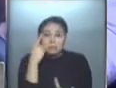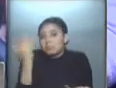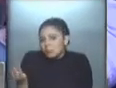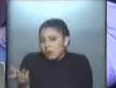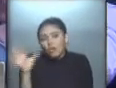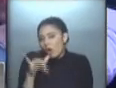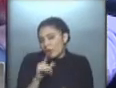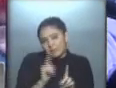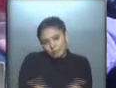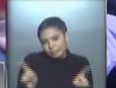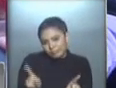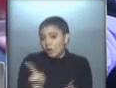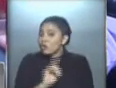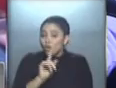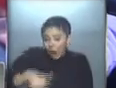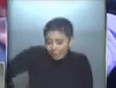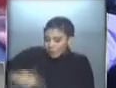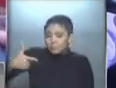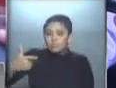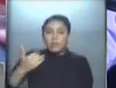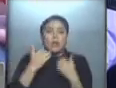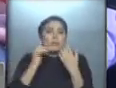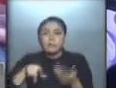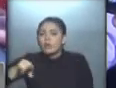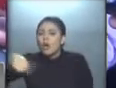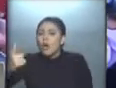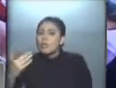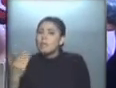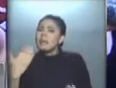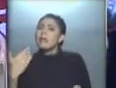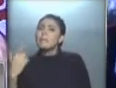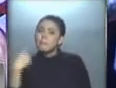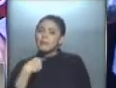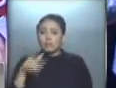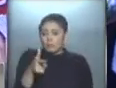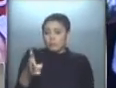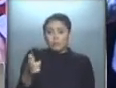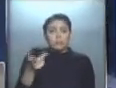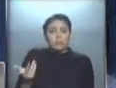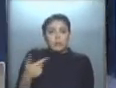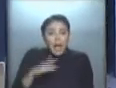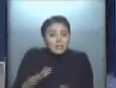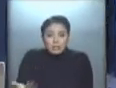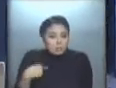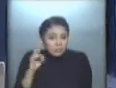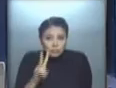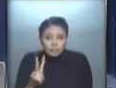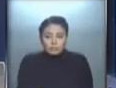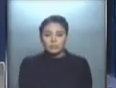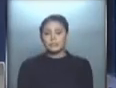vuelta de todos los días no sacó un arma y no sé qué decir cosas como te estoy diciendo es lo que yo